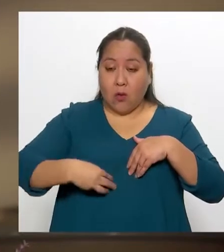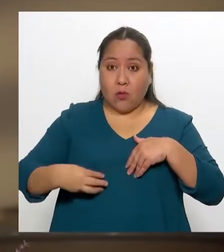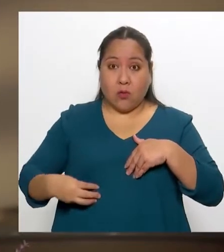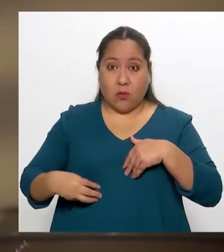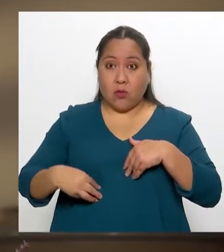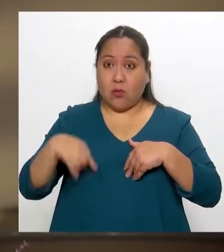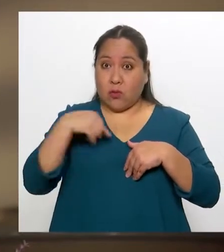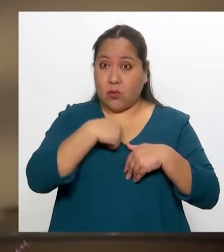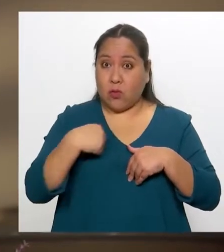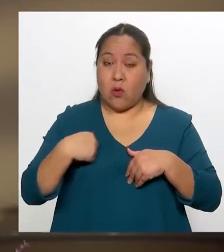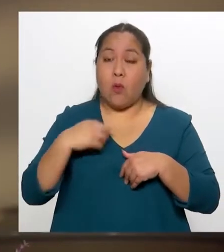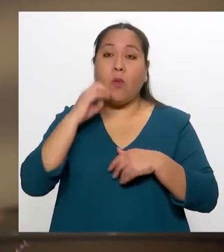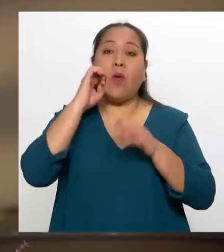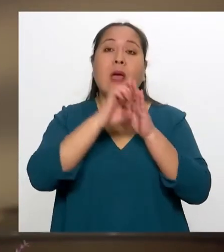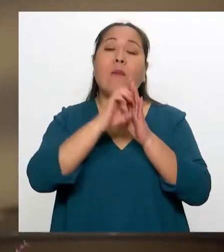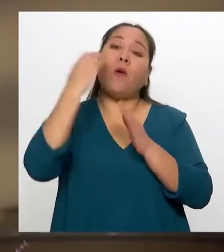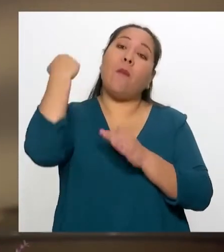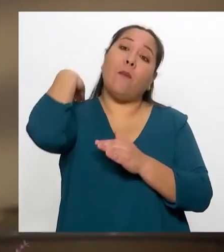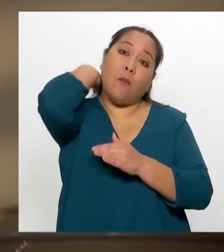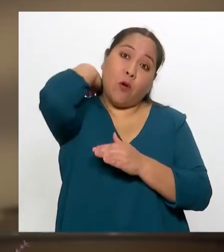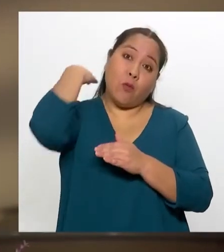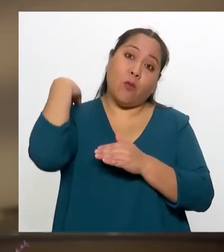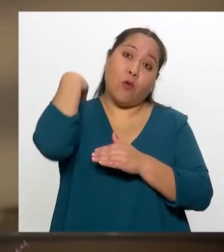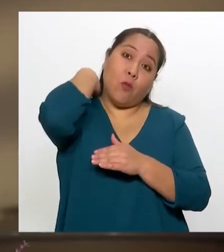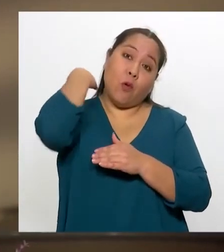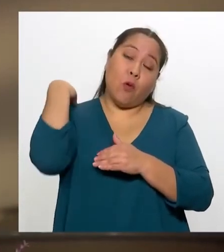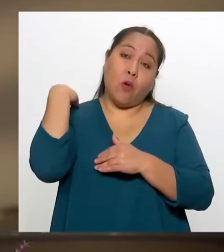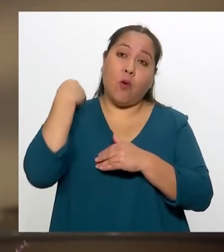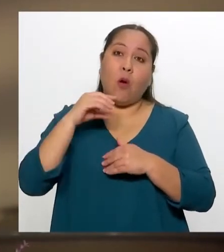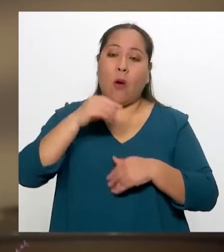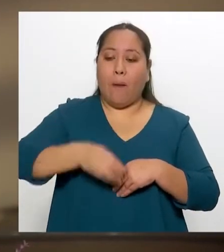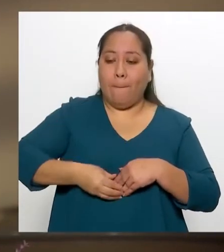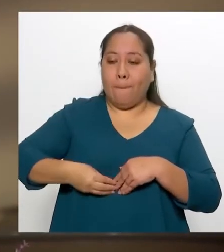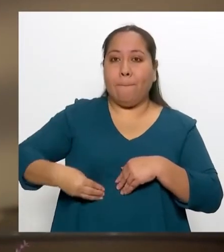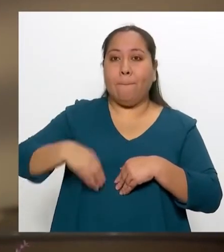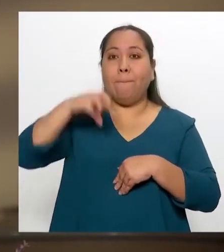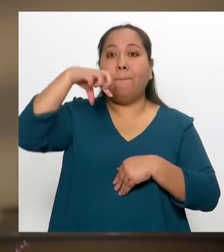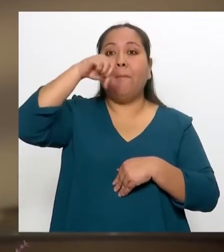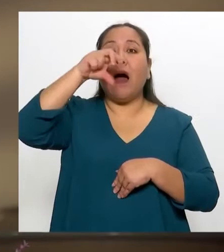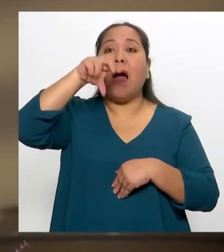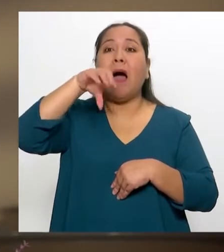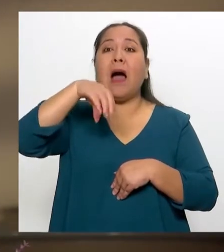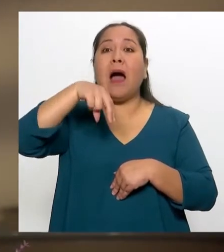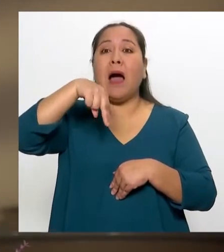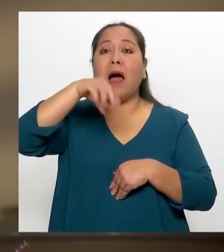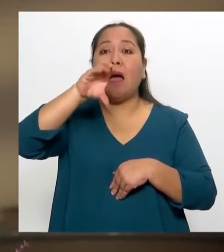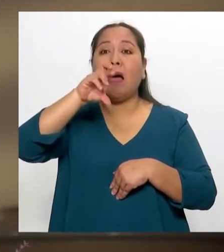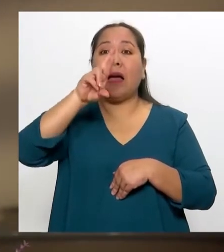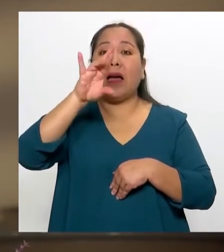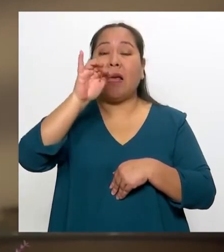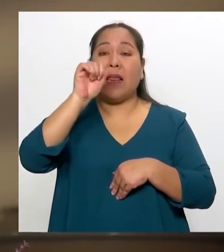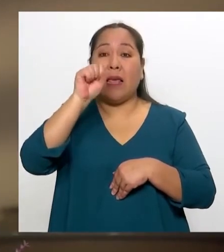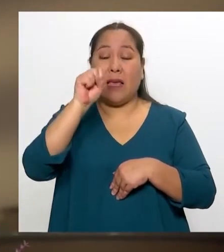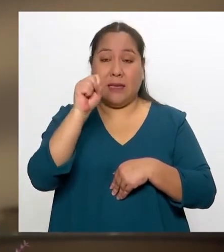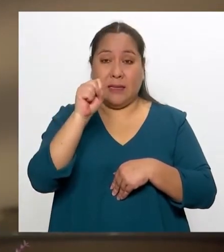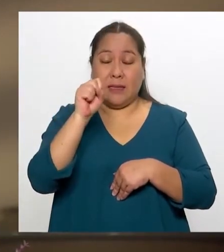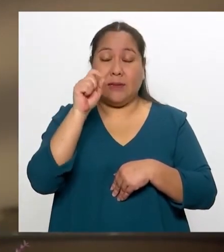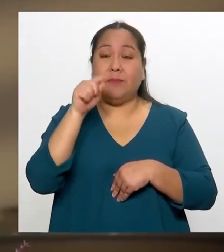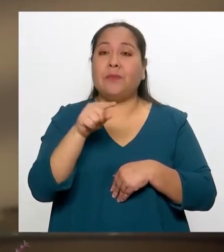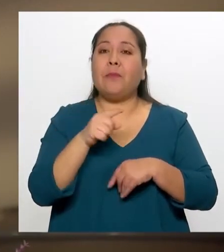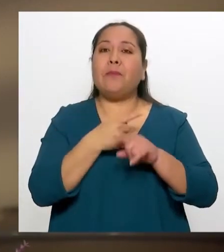órganos blancos que decimos, ¿no? Que por ejemplo es el pulmón y los páncreas, ¿no? Hay otros órganos también. Pero